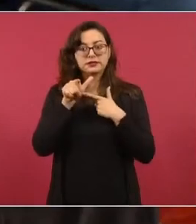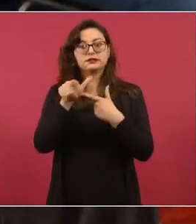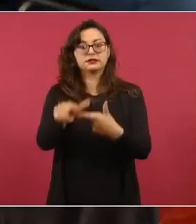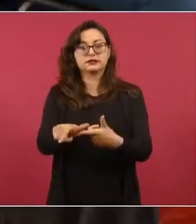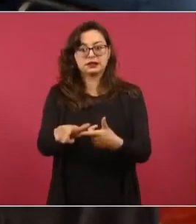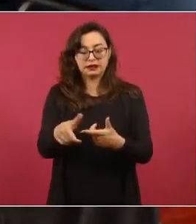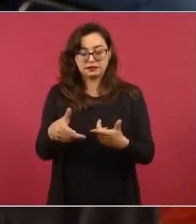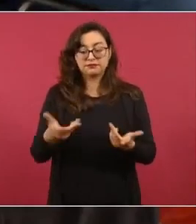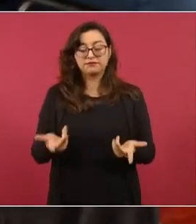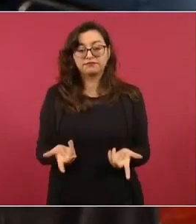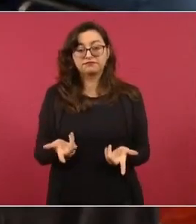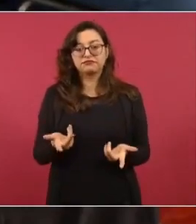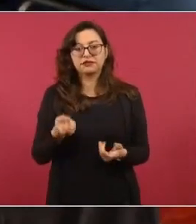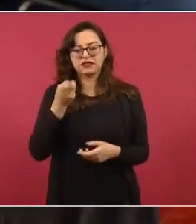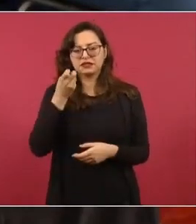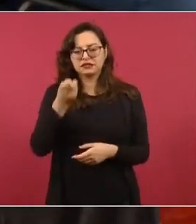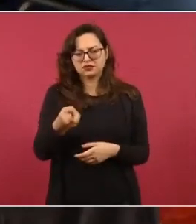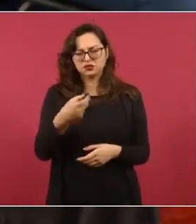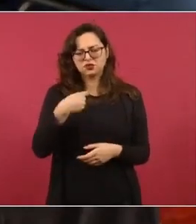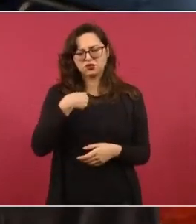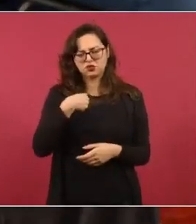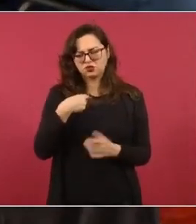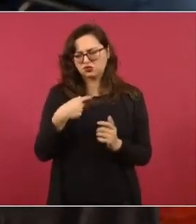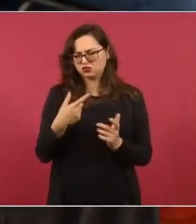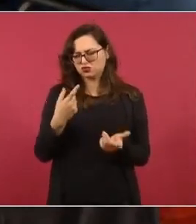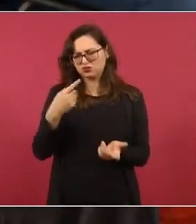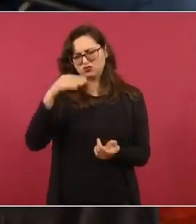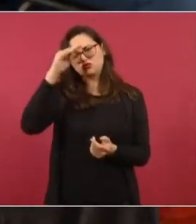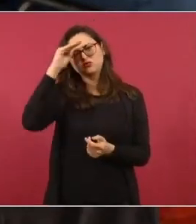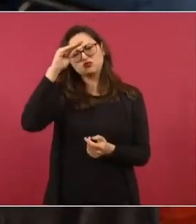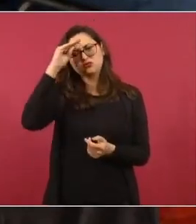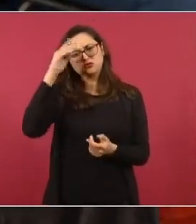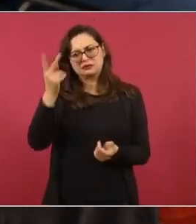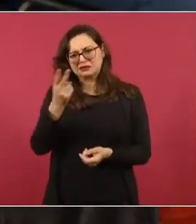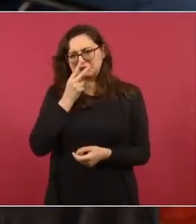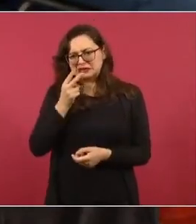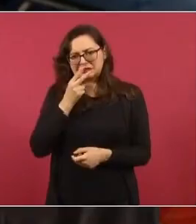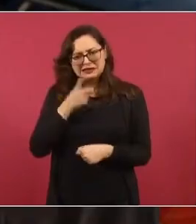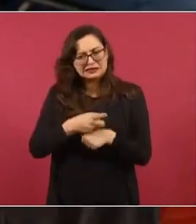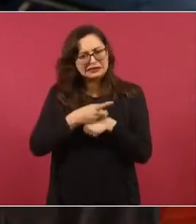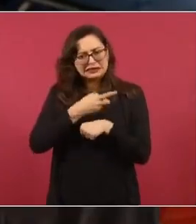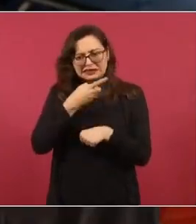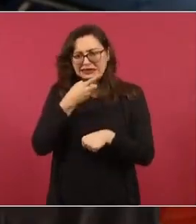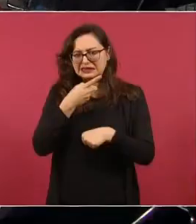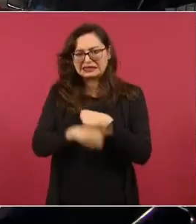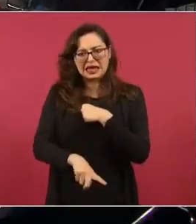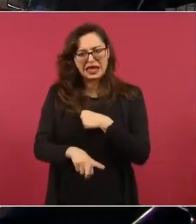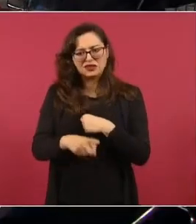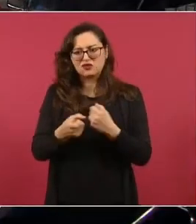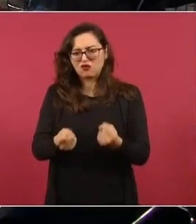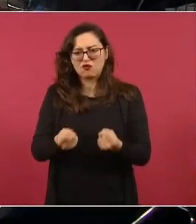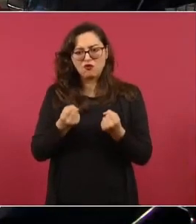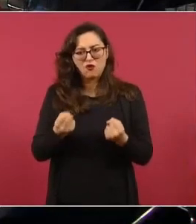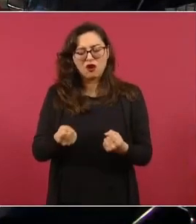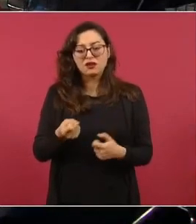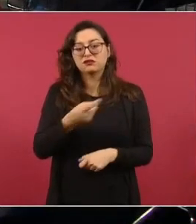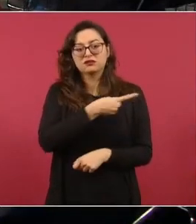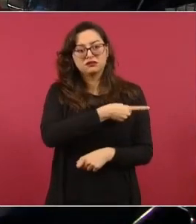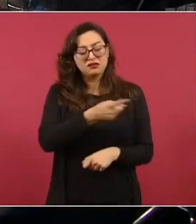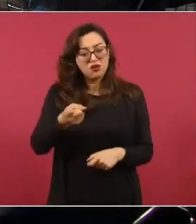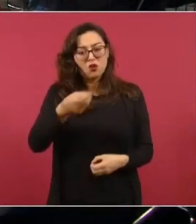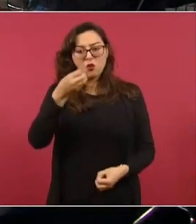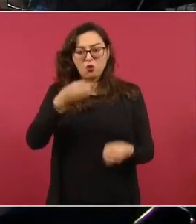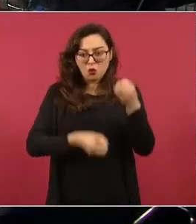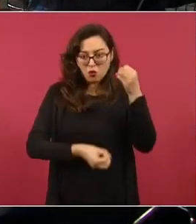todos los efectos nocivos que trae a la salud, quisiera sensibilizar a las juezas, a los jueces,